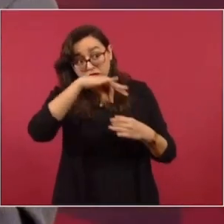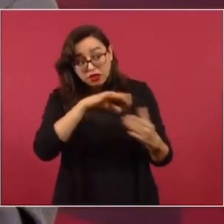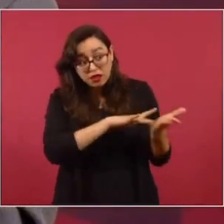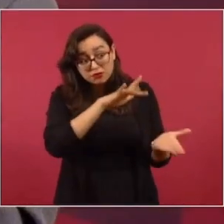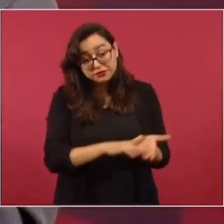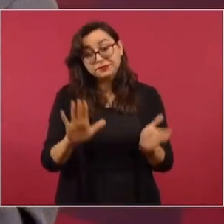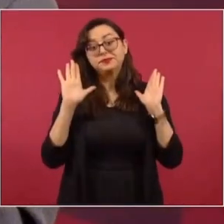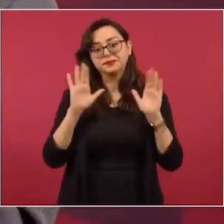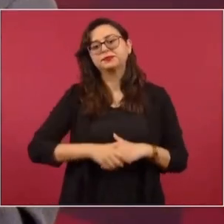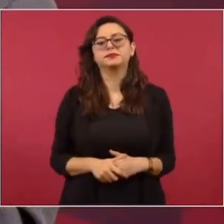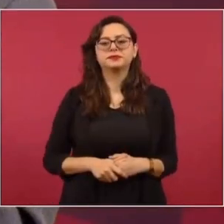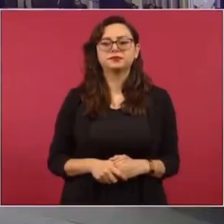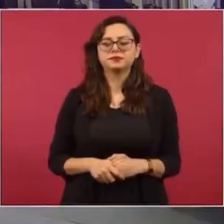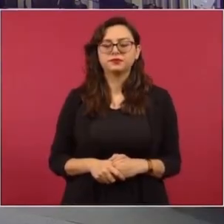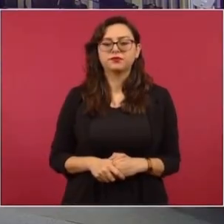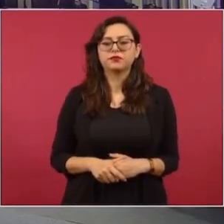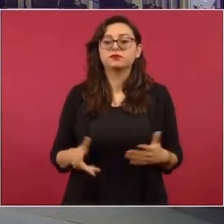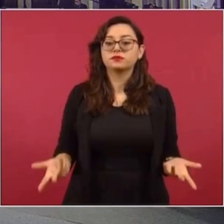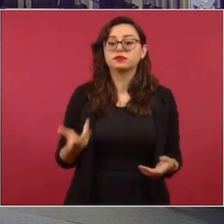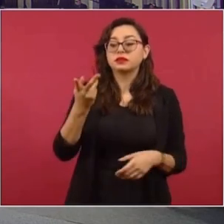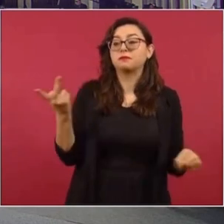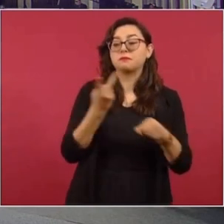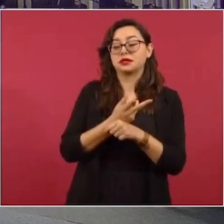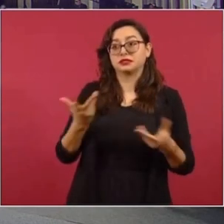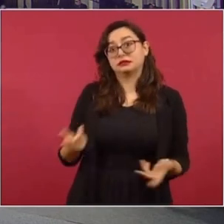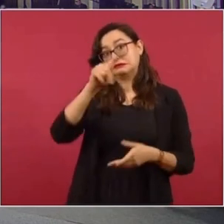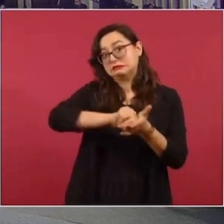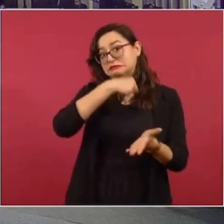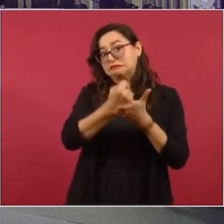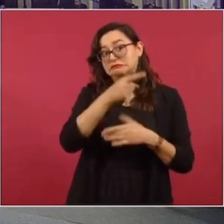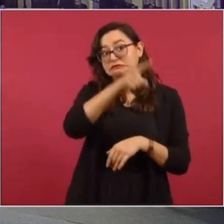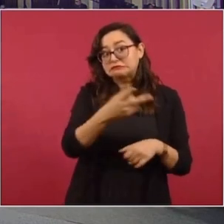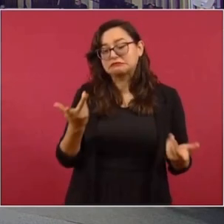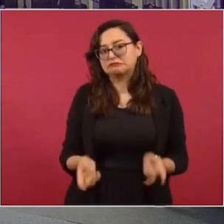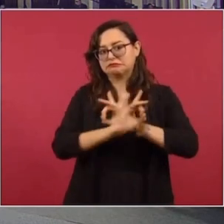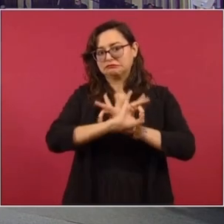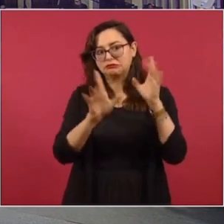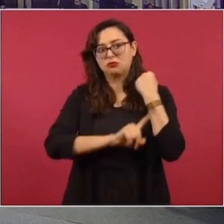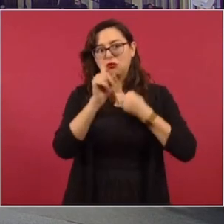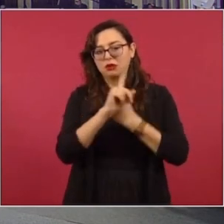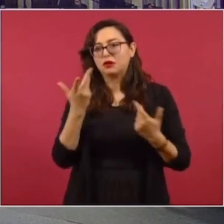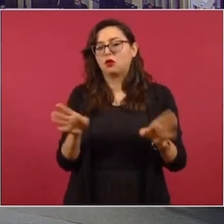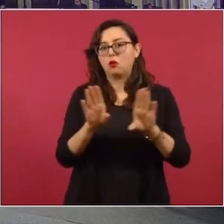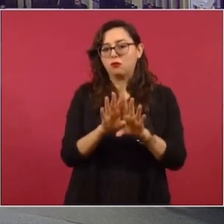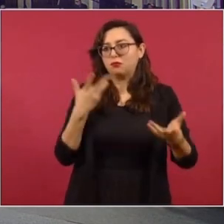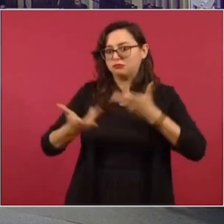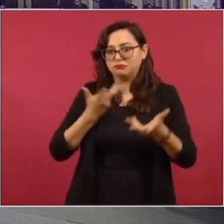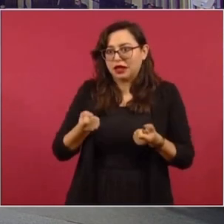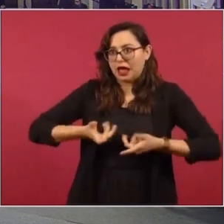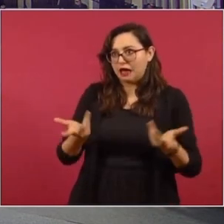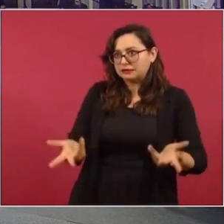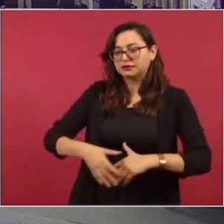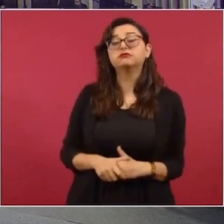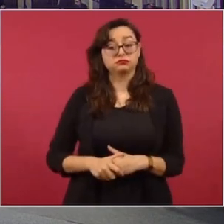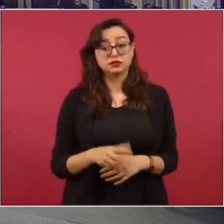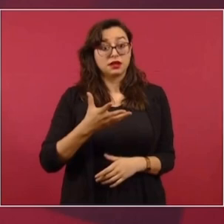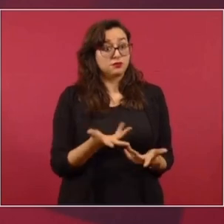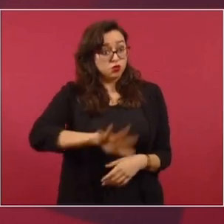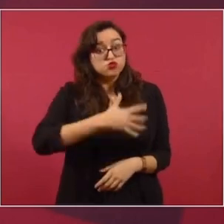de los mexicanos. Presidente, antes de esta lamentable noticia que se da desde Tamaulipas, ¿qué va a pasar allá en el estado? ¿Va a haber alguna instrucción? Se va a buscar a los responsables, se va a castigar,